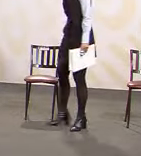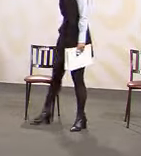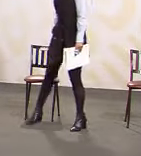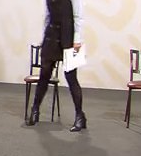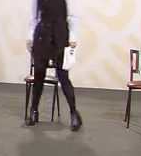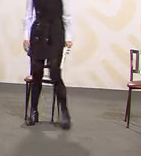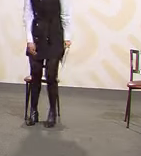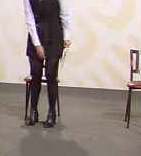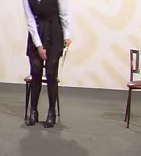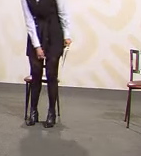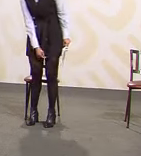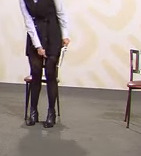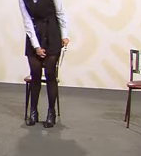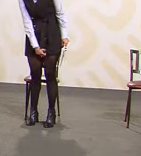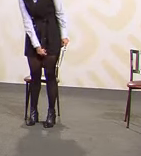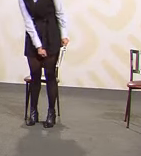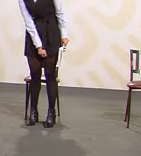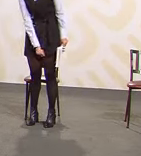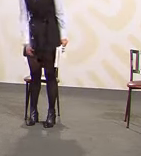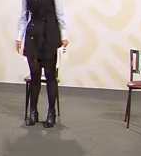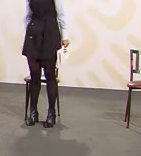Gallo hoy.